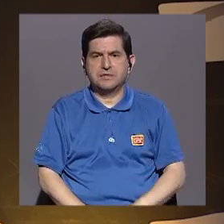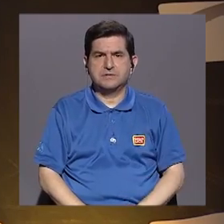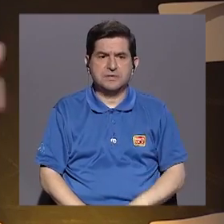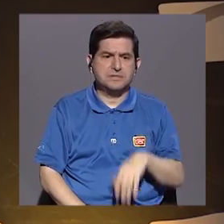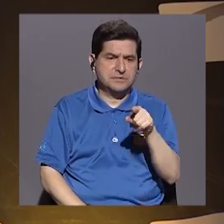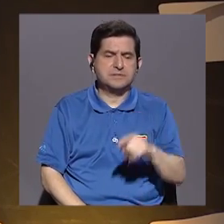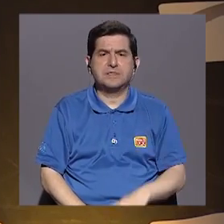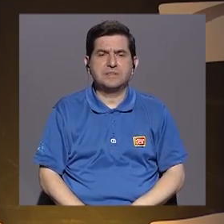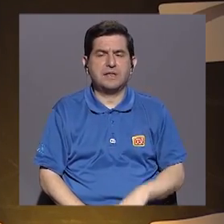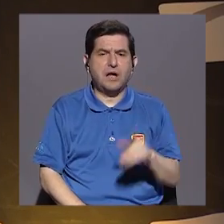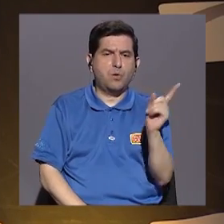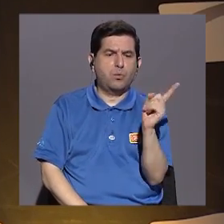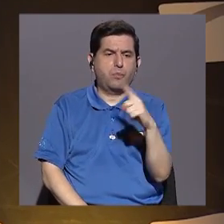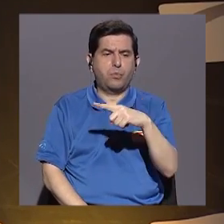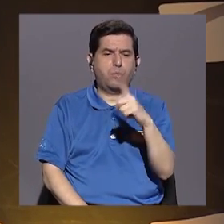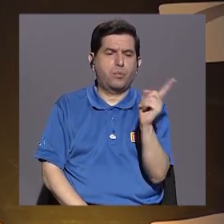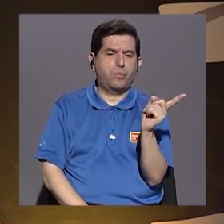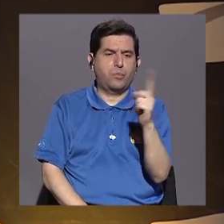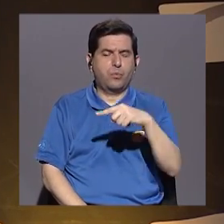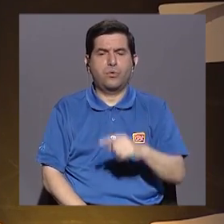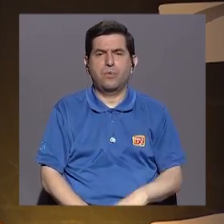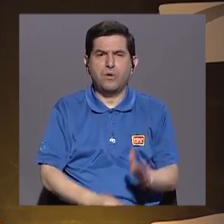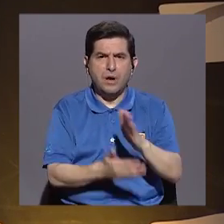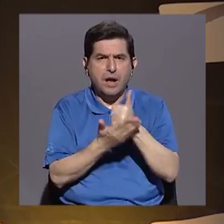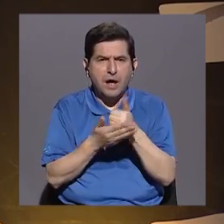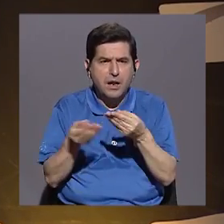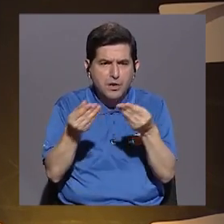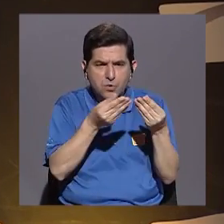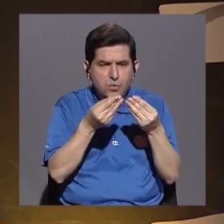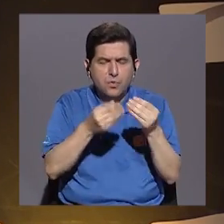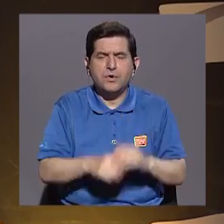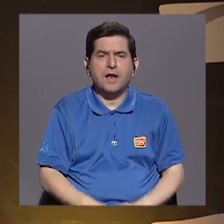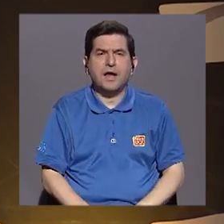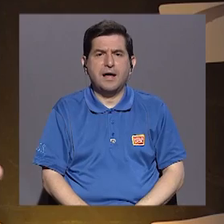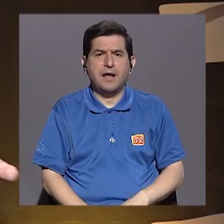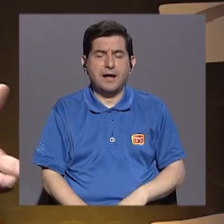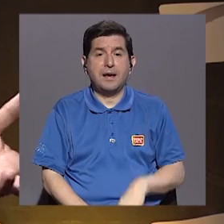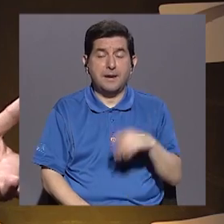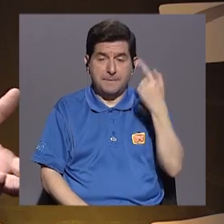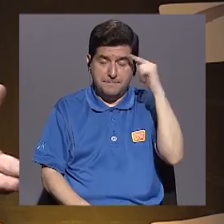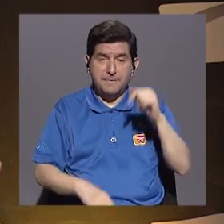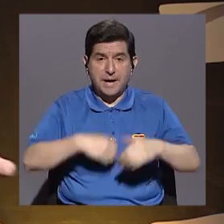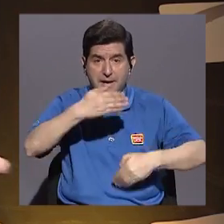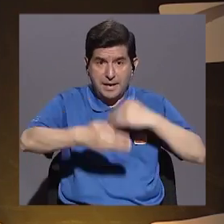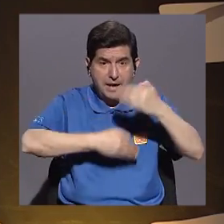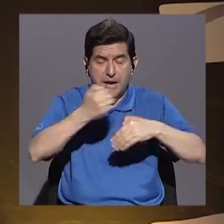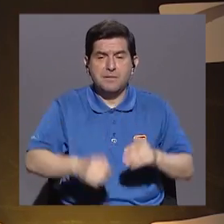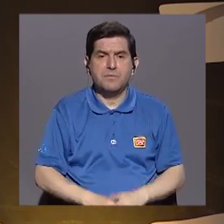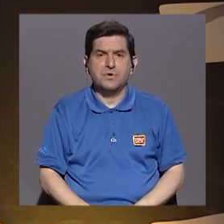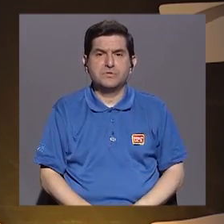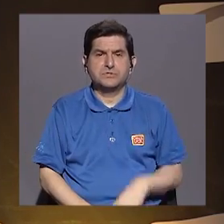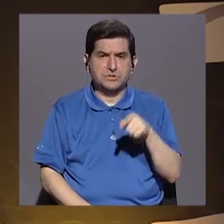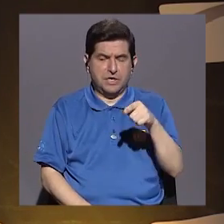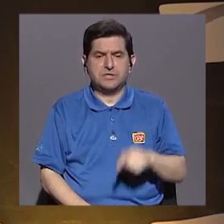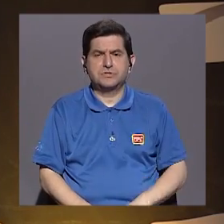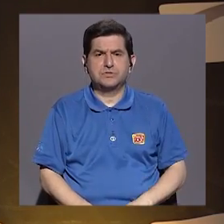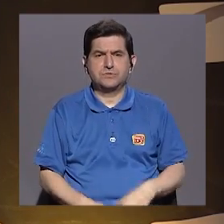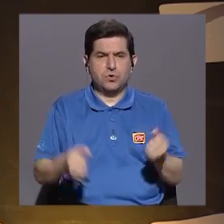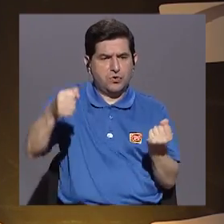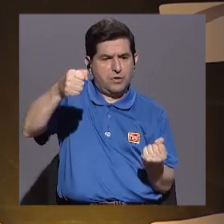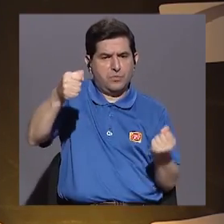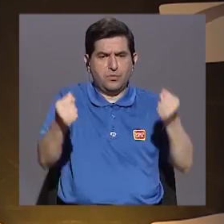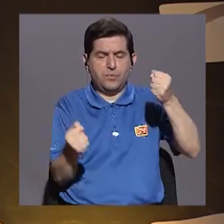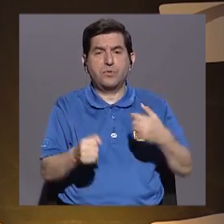los parabrisas hay algún líquido hidráulico para la transmisión no he oído digamos que es